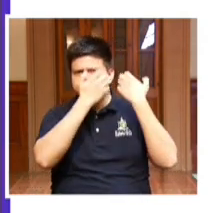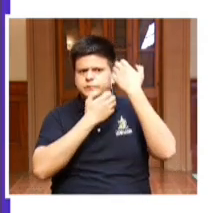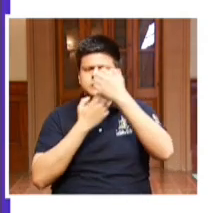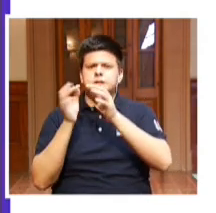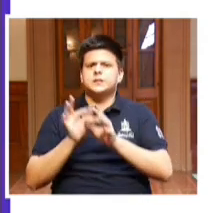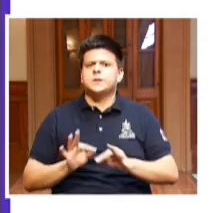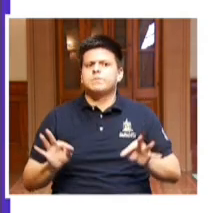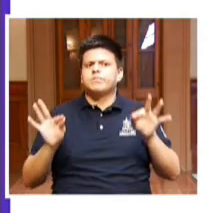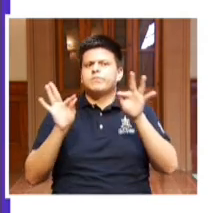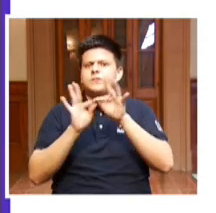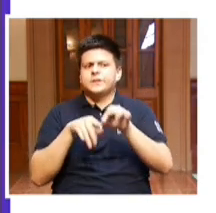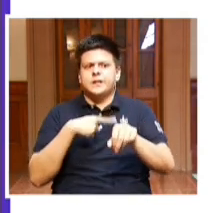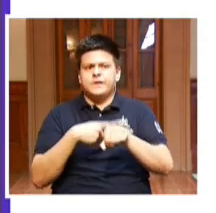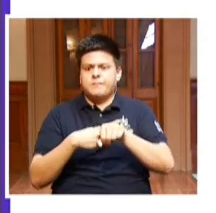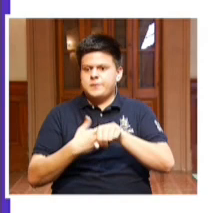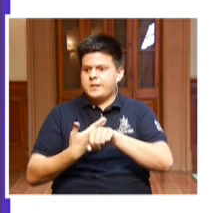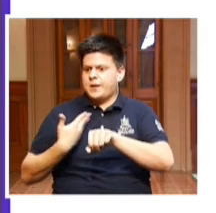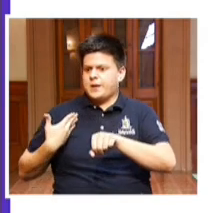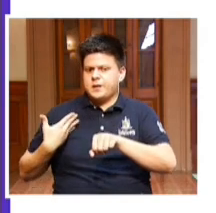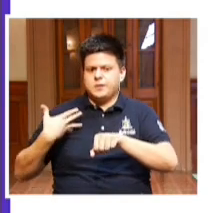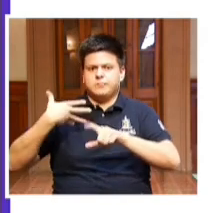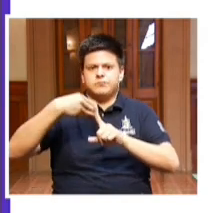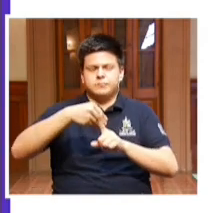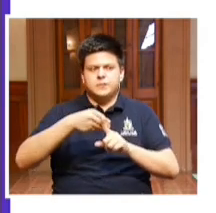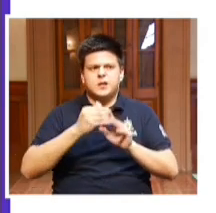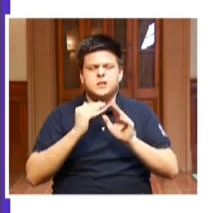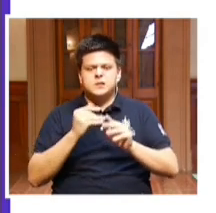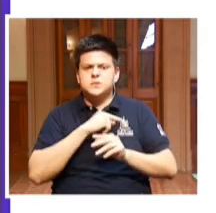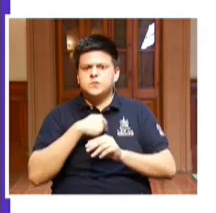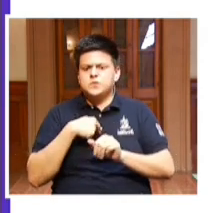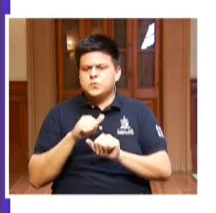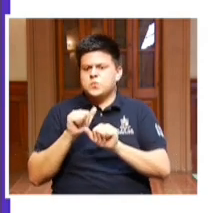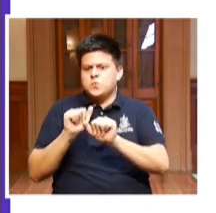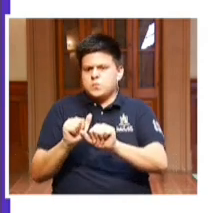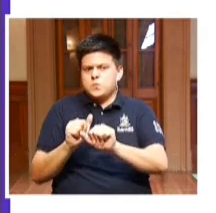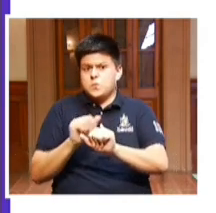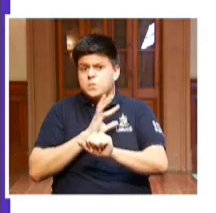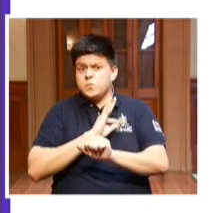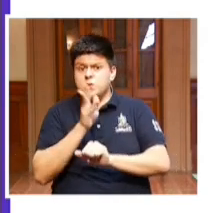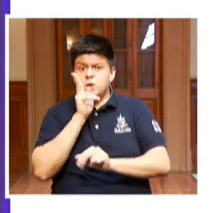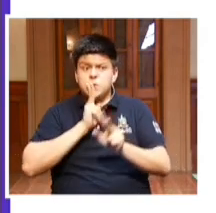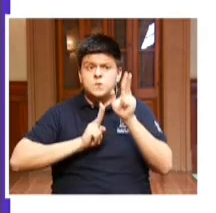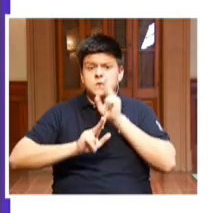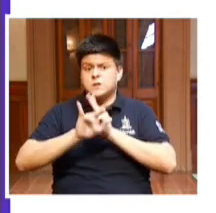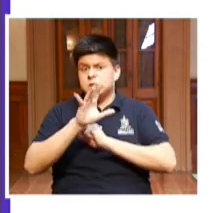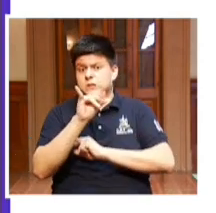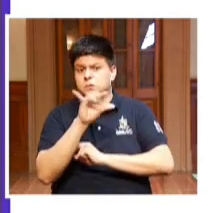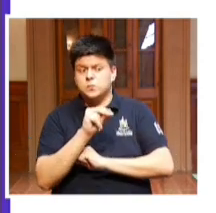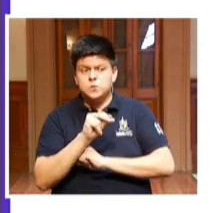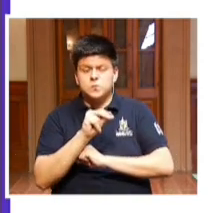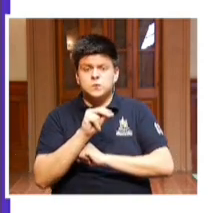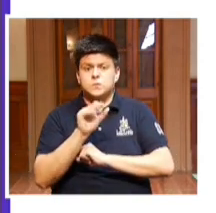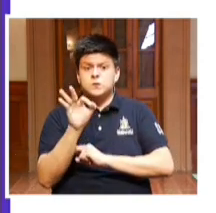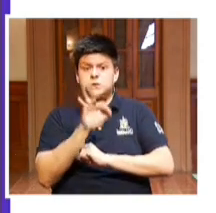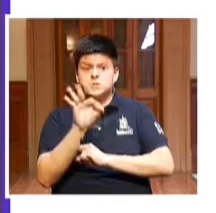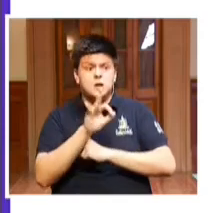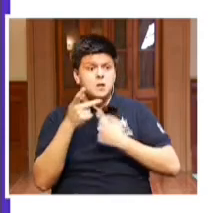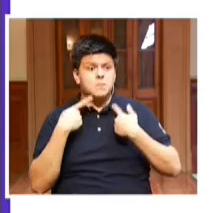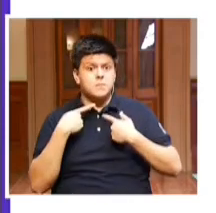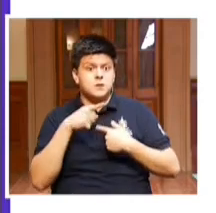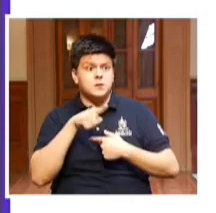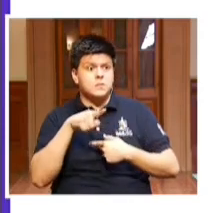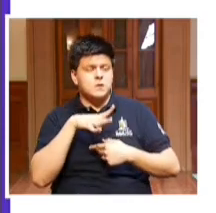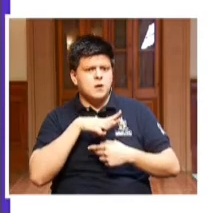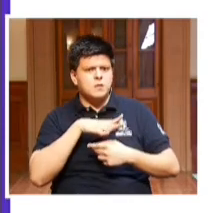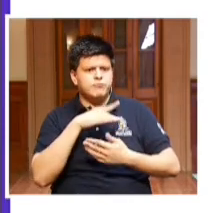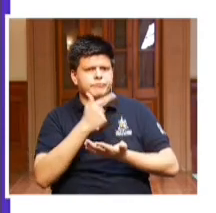las comorbilidades para poder predecir de alguna manera si un paciente va a tener una